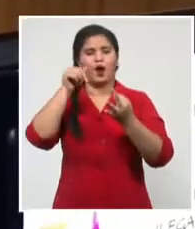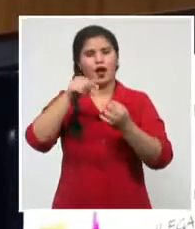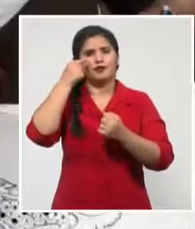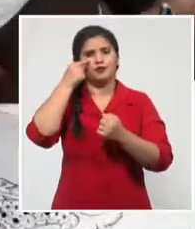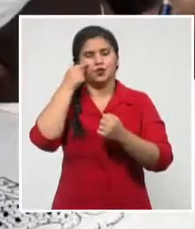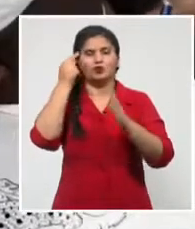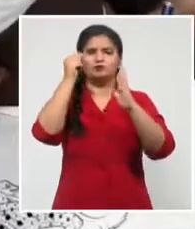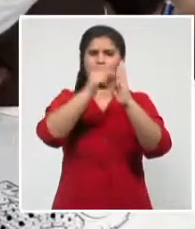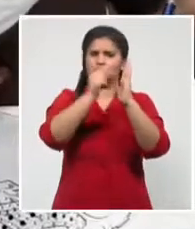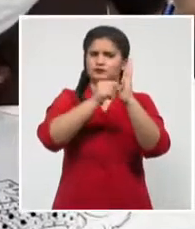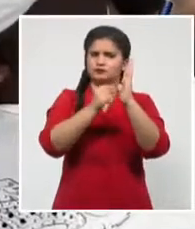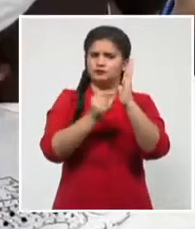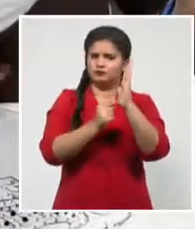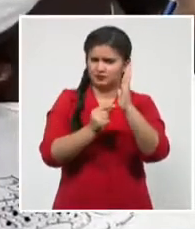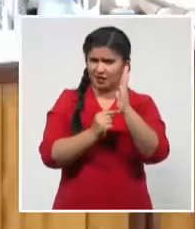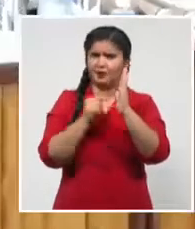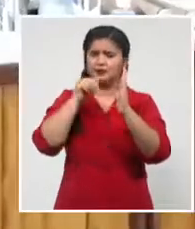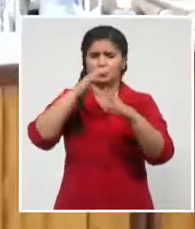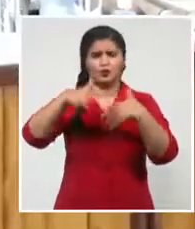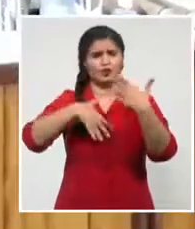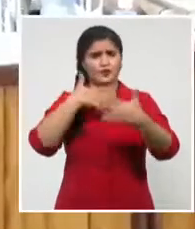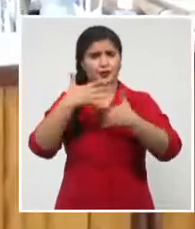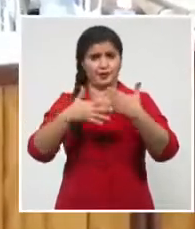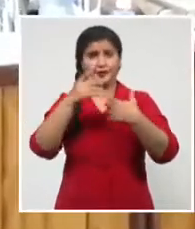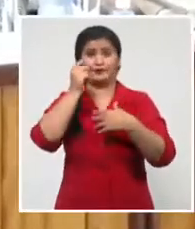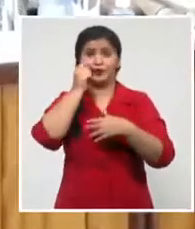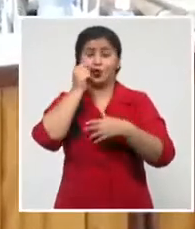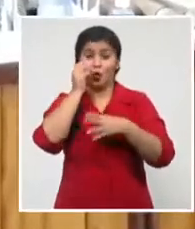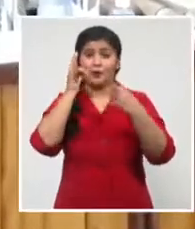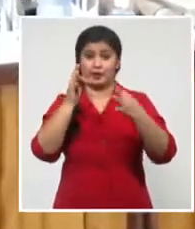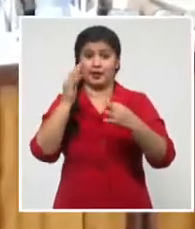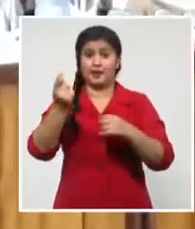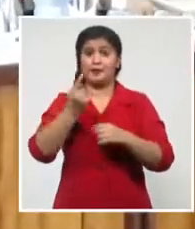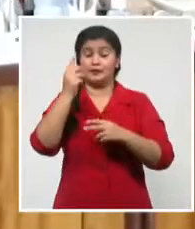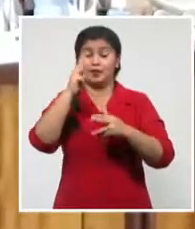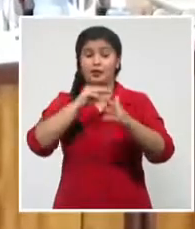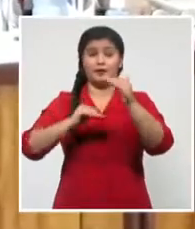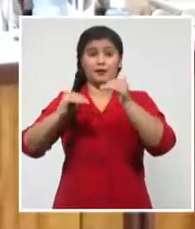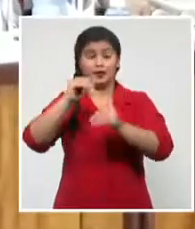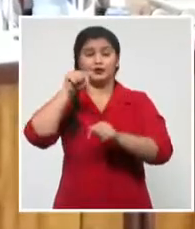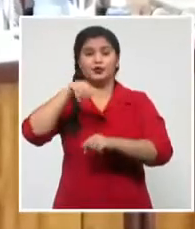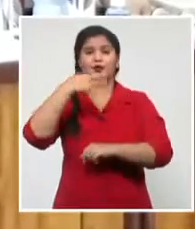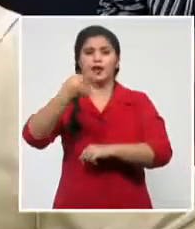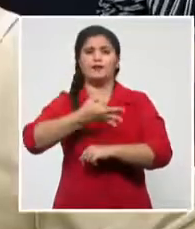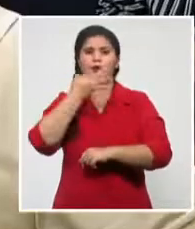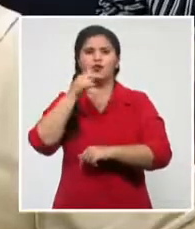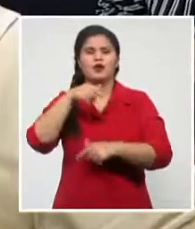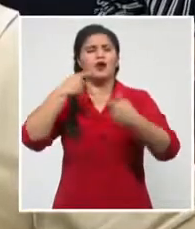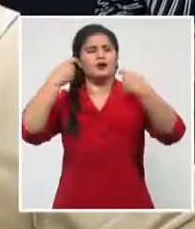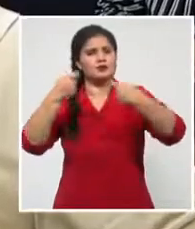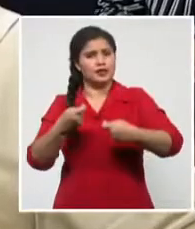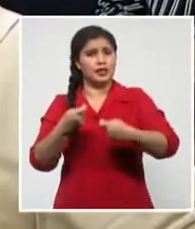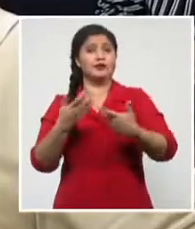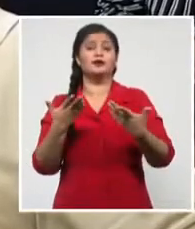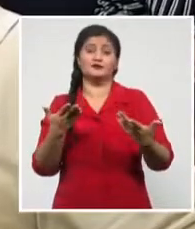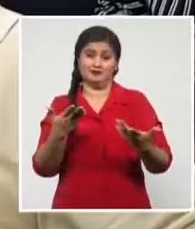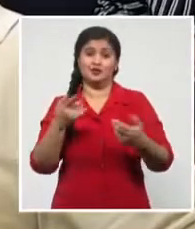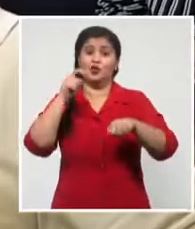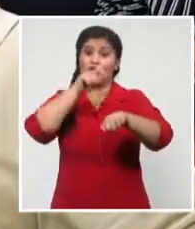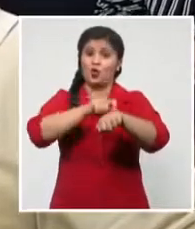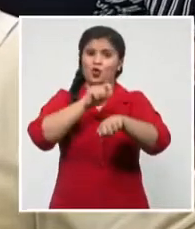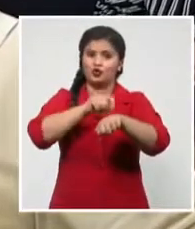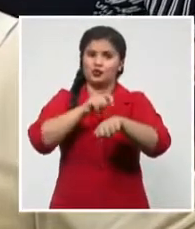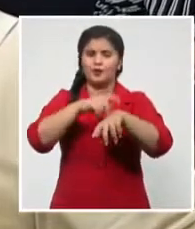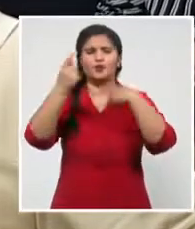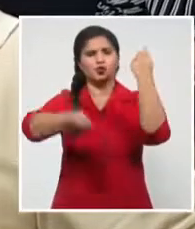El primer ministro de la República de Cuba, Manuel Marrero Cruz, insistió en la necesidad de enfrentar a tiempo las nuevas ilegalidades con